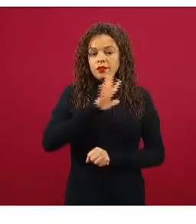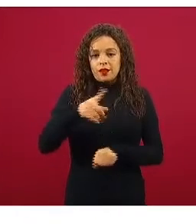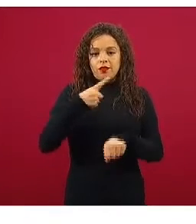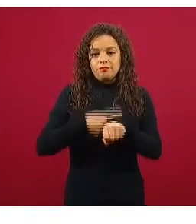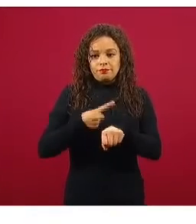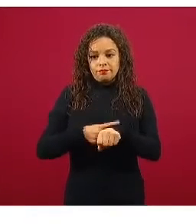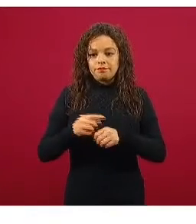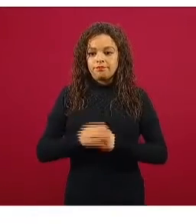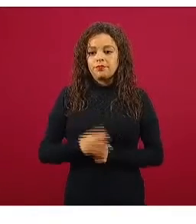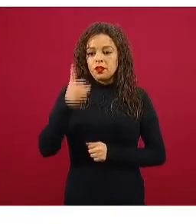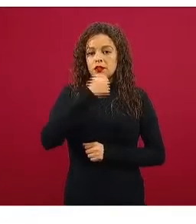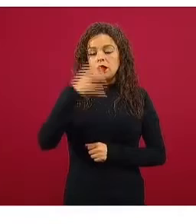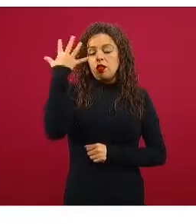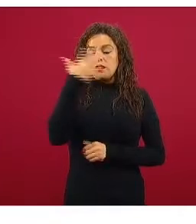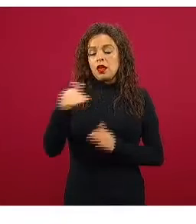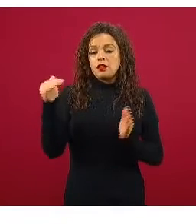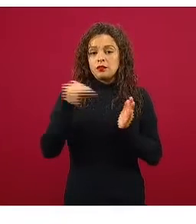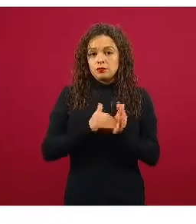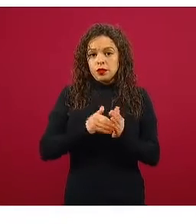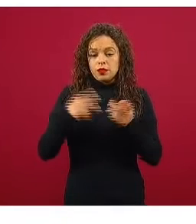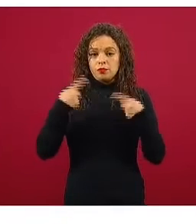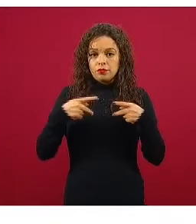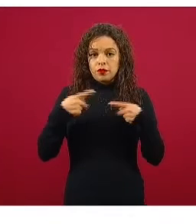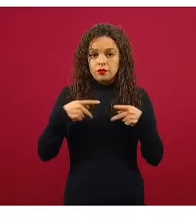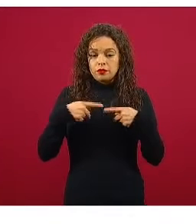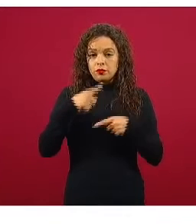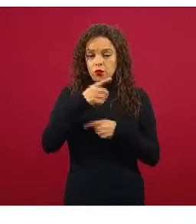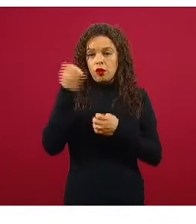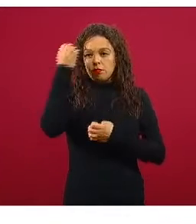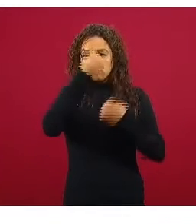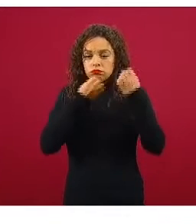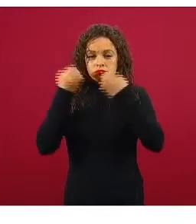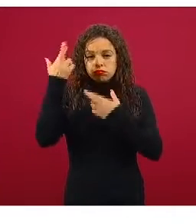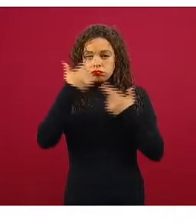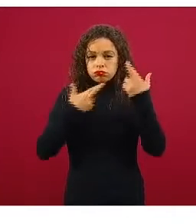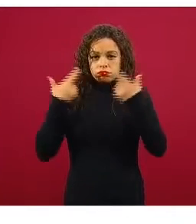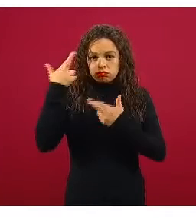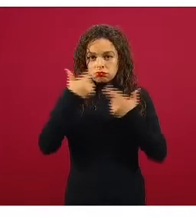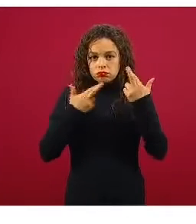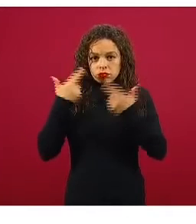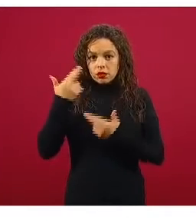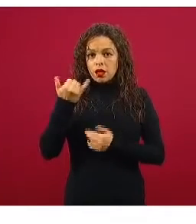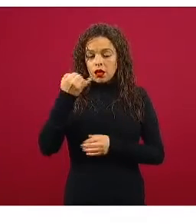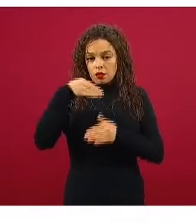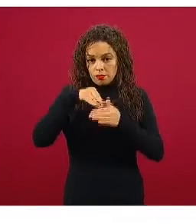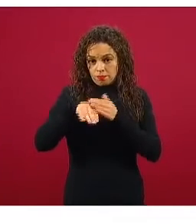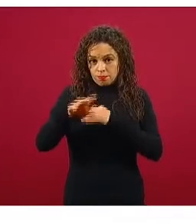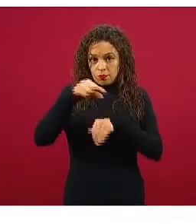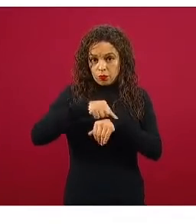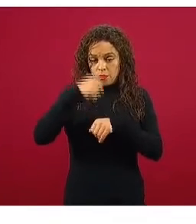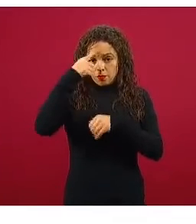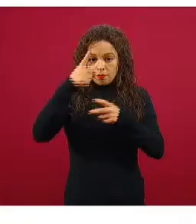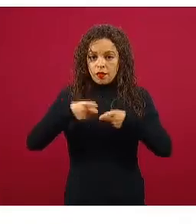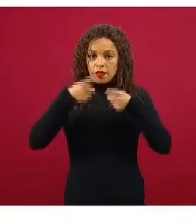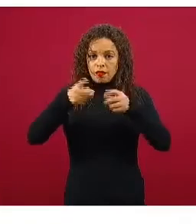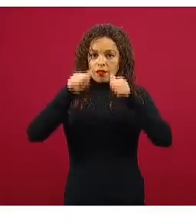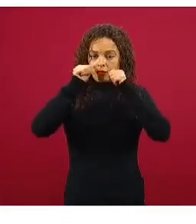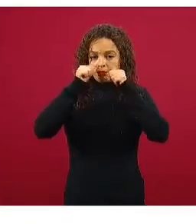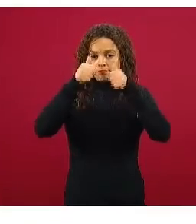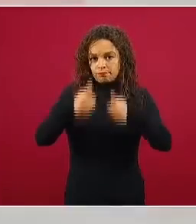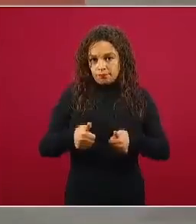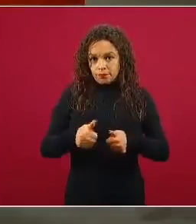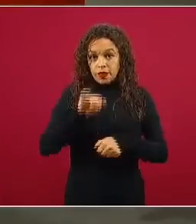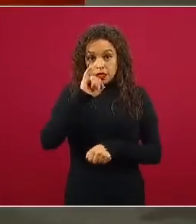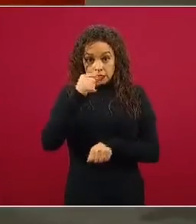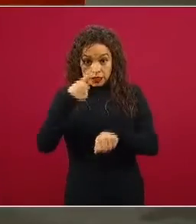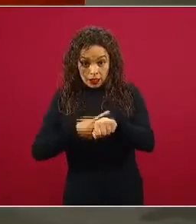personas que han sido ingresadas a protocolo de estudio y que han podido tener esta atención para descartar por un